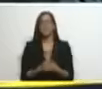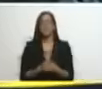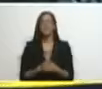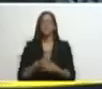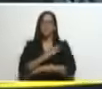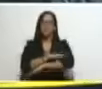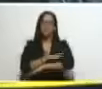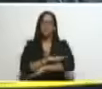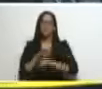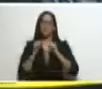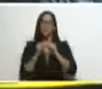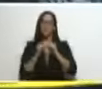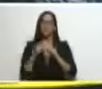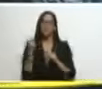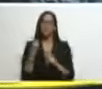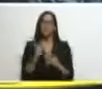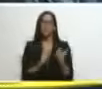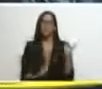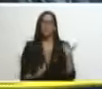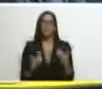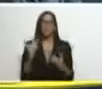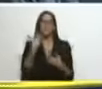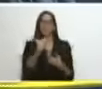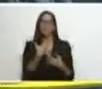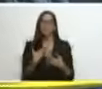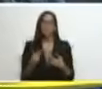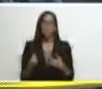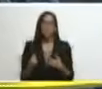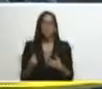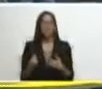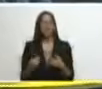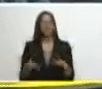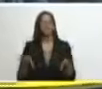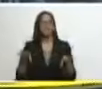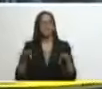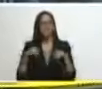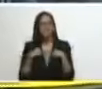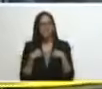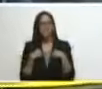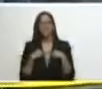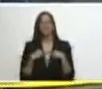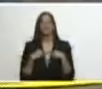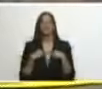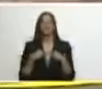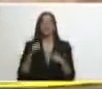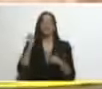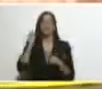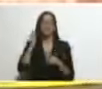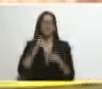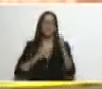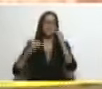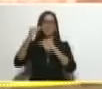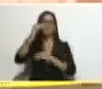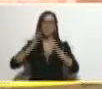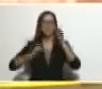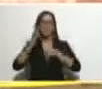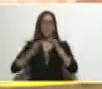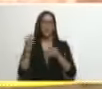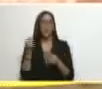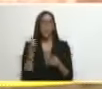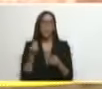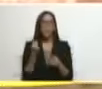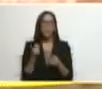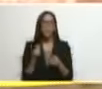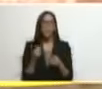jefe de Estado de no reconocer a la Corte Internacional de Justicia como instancia para